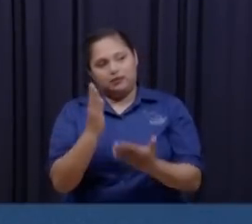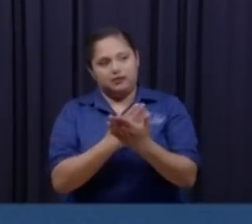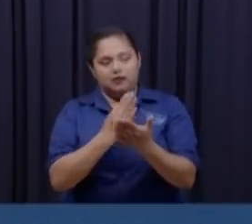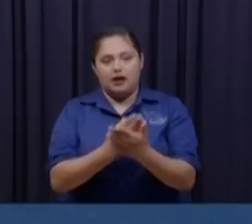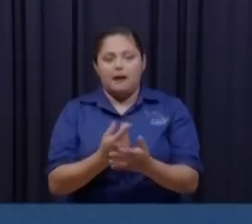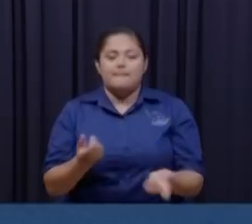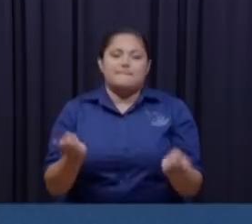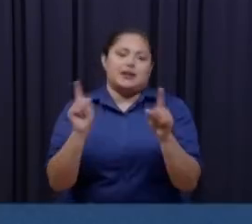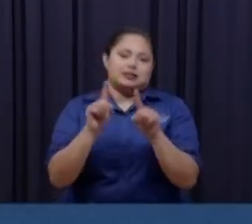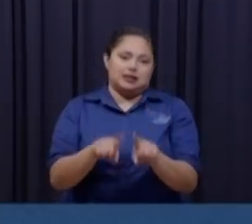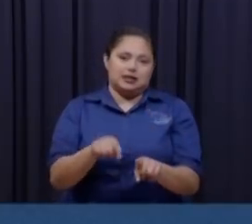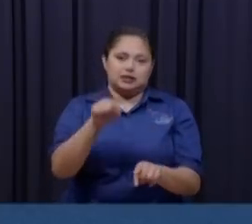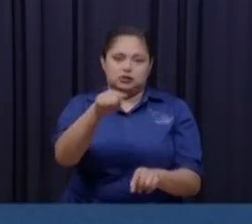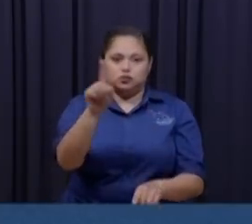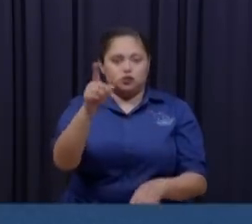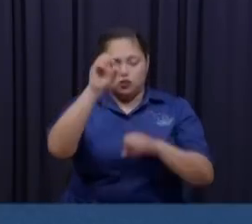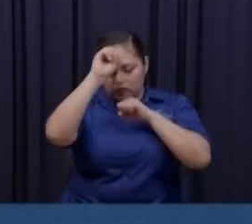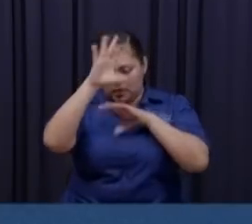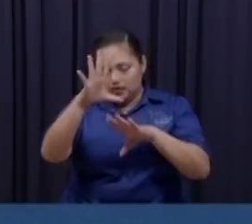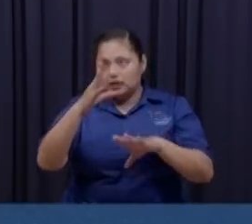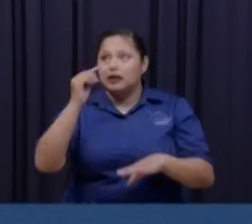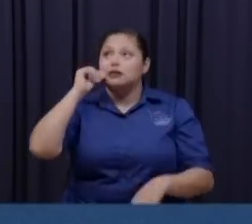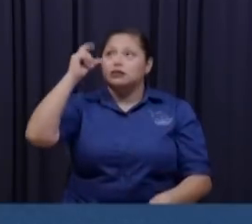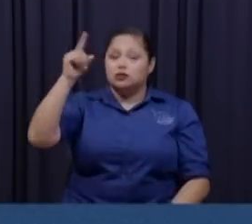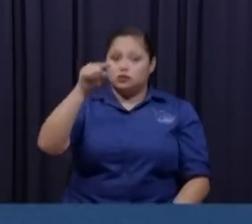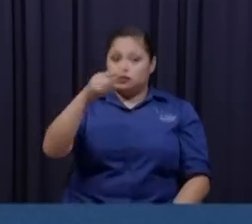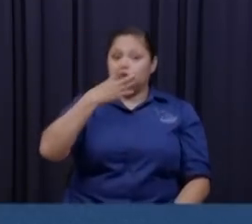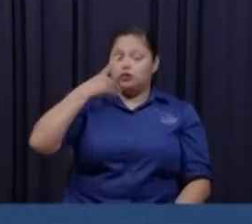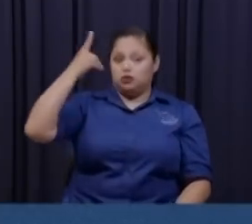Pero sucederá que si no obedeces al Señor tu Dios,